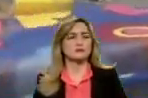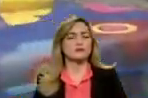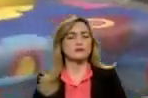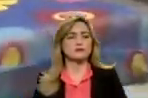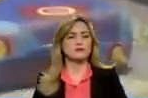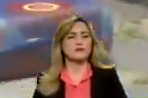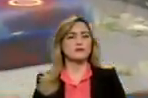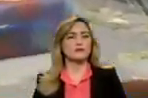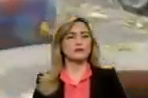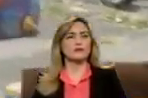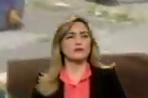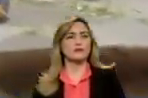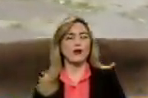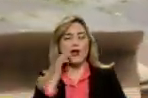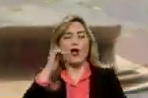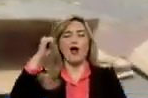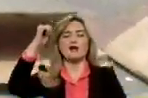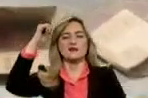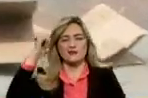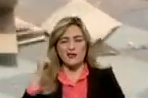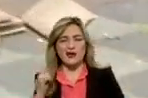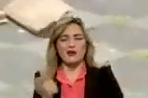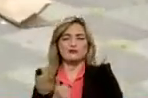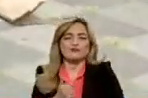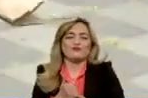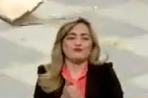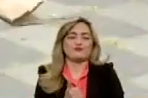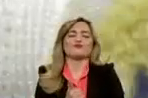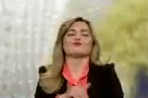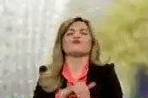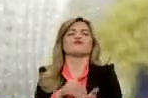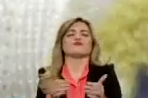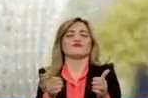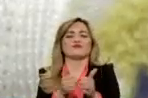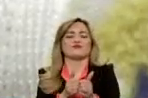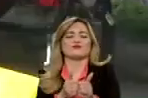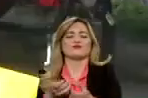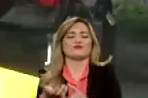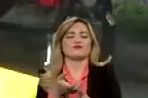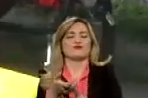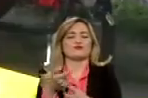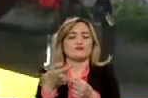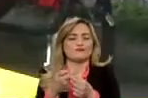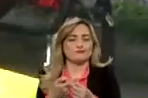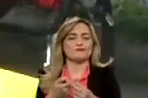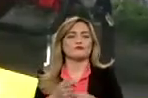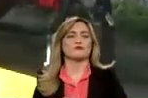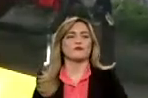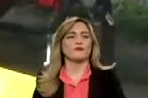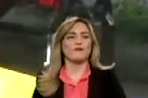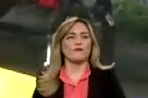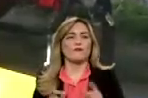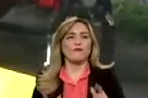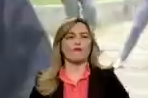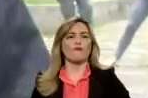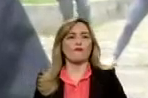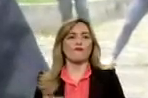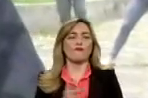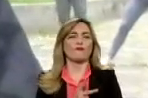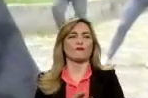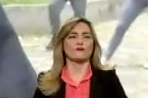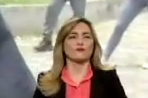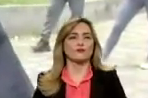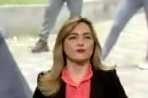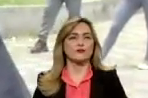Sin embargo, ayer finalmente acudieron a su auxilio miembros del Cuerpo de Bomberos de Quito, ya que con el tiempo su salud empeoró.